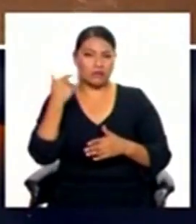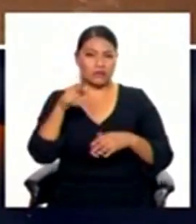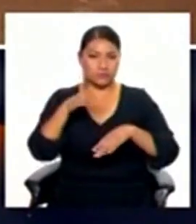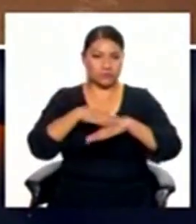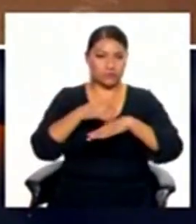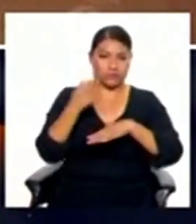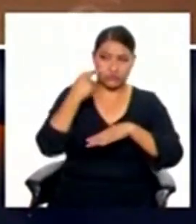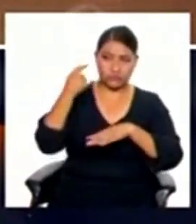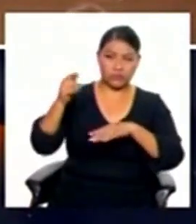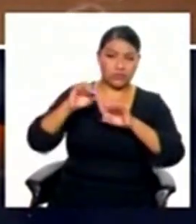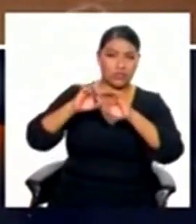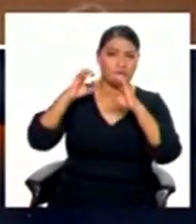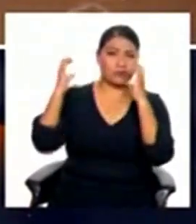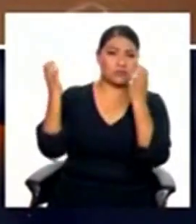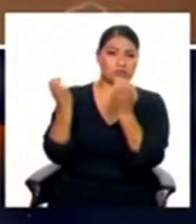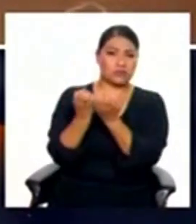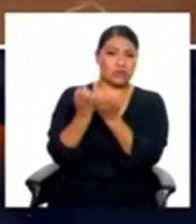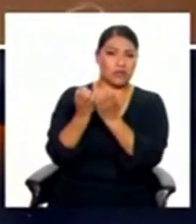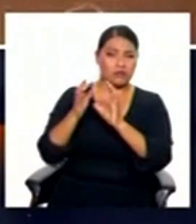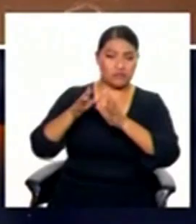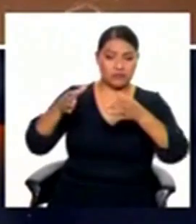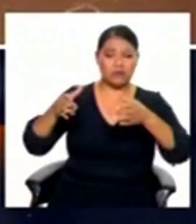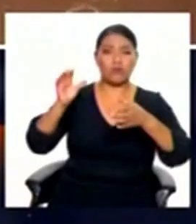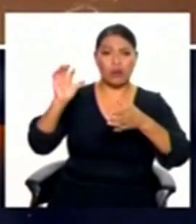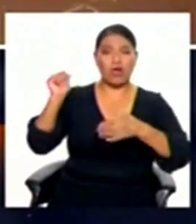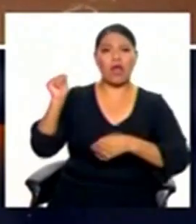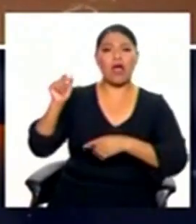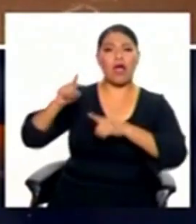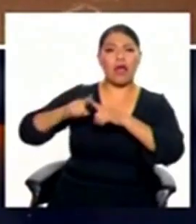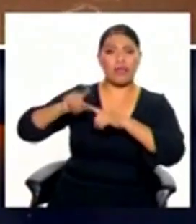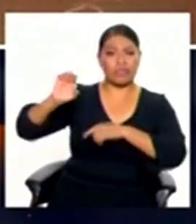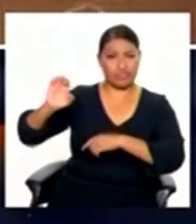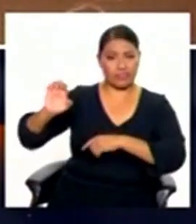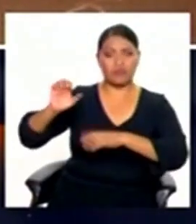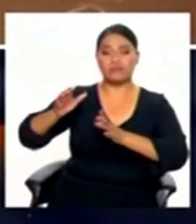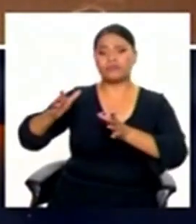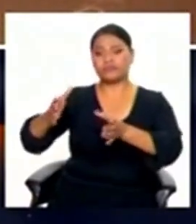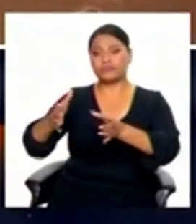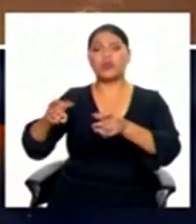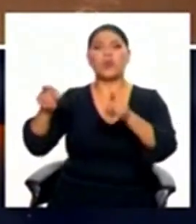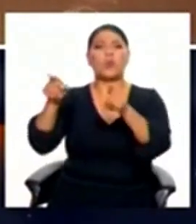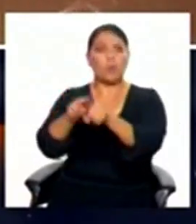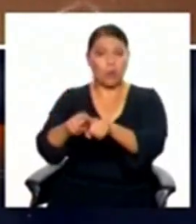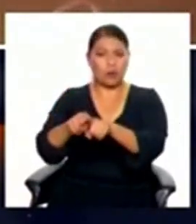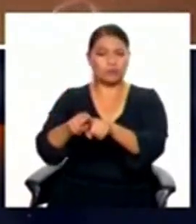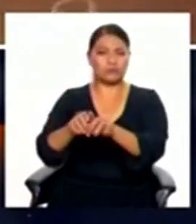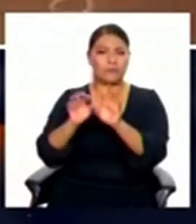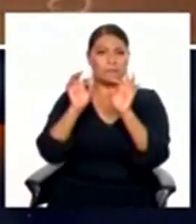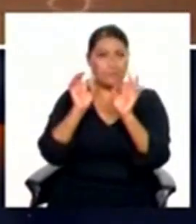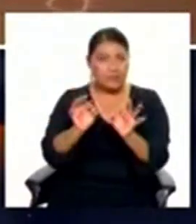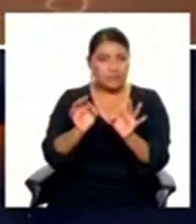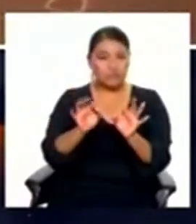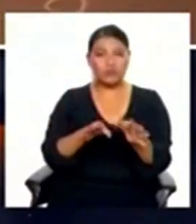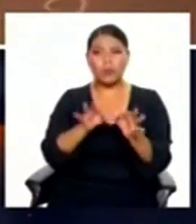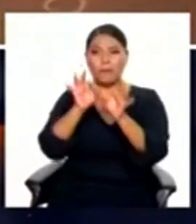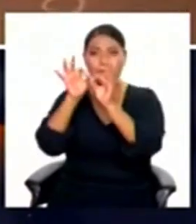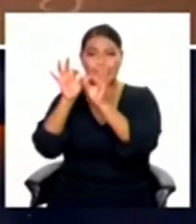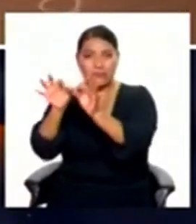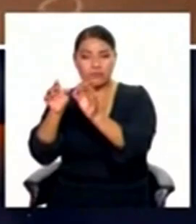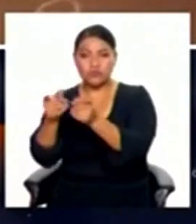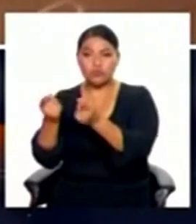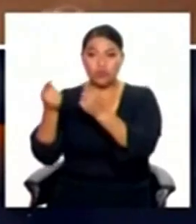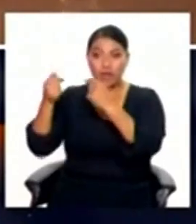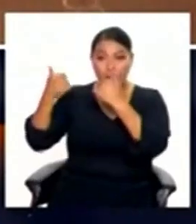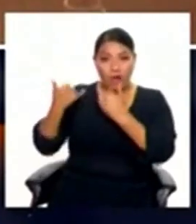cercana aquí al Estadio Monumental. Estamos hablando nuevamente de ATE. Entonces, la violencia ronda aquí, las bandas